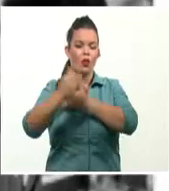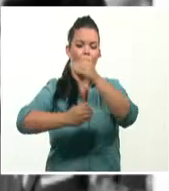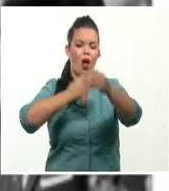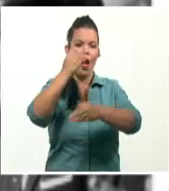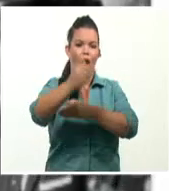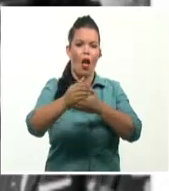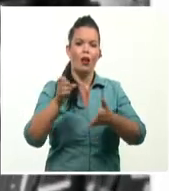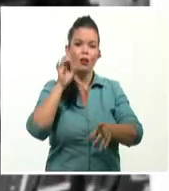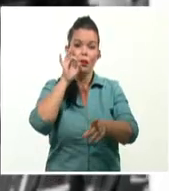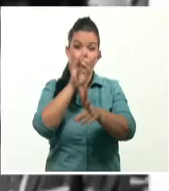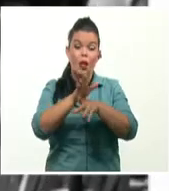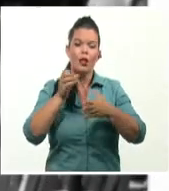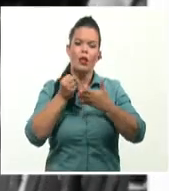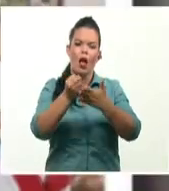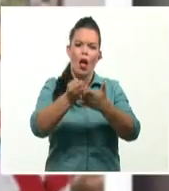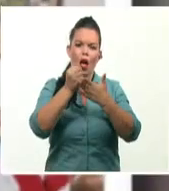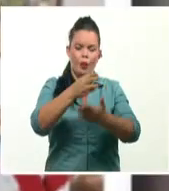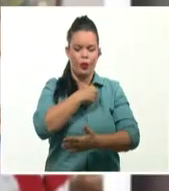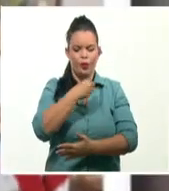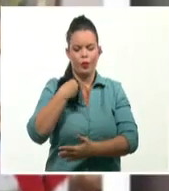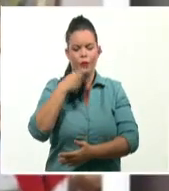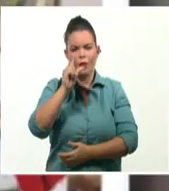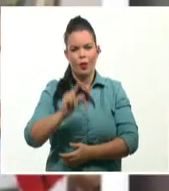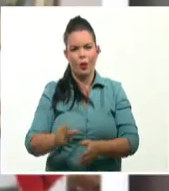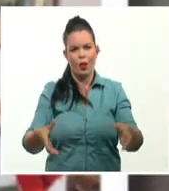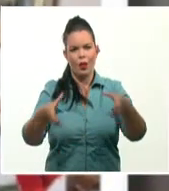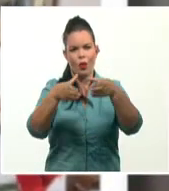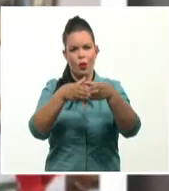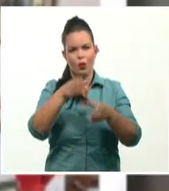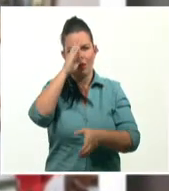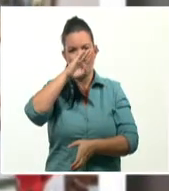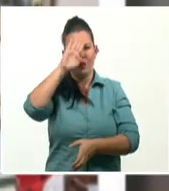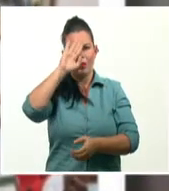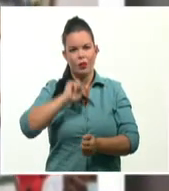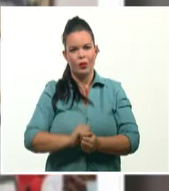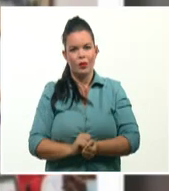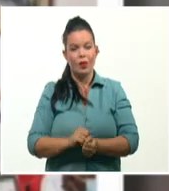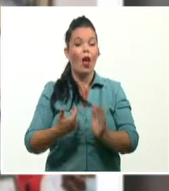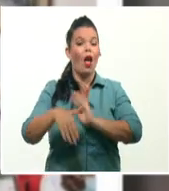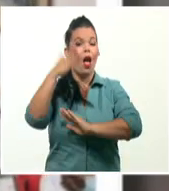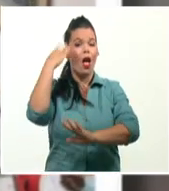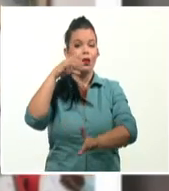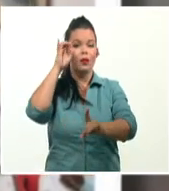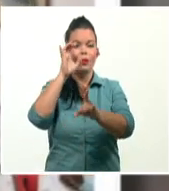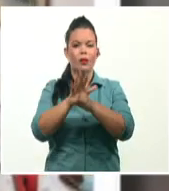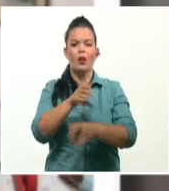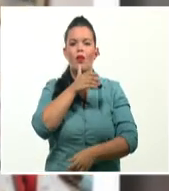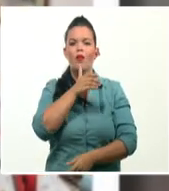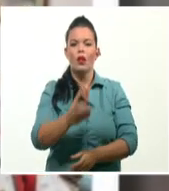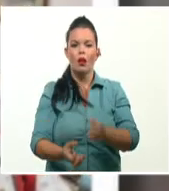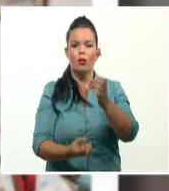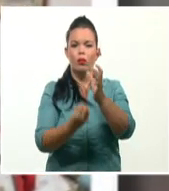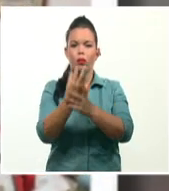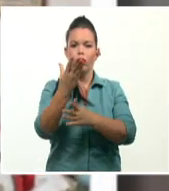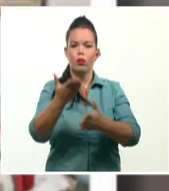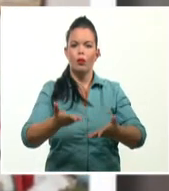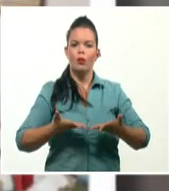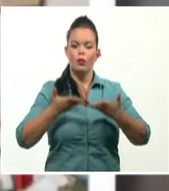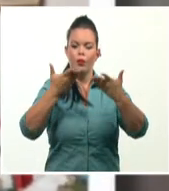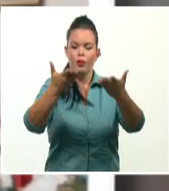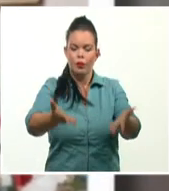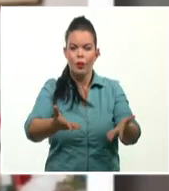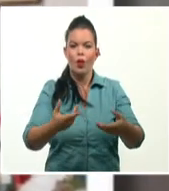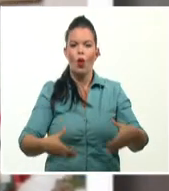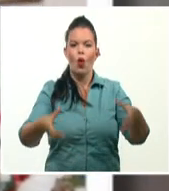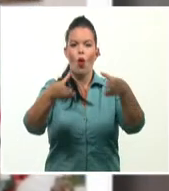cubana. El líder histórico de la revolución, Fidel Castro Ruz, abrió el camino de las misiones de la salud con el envío de una brigada a